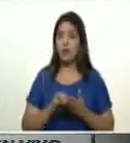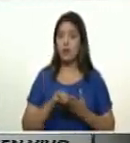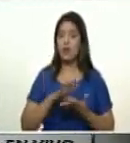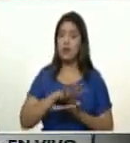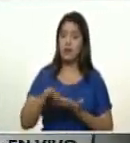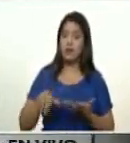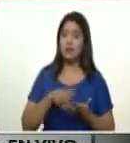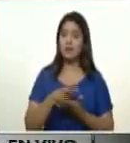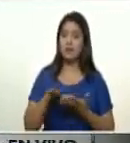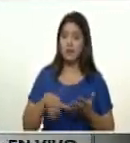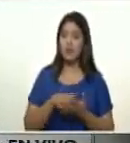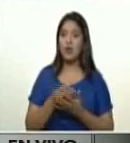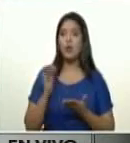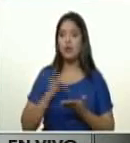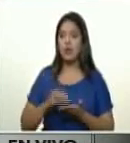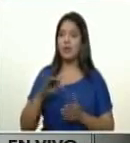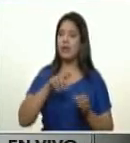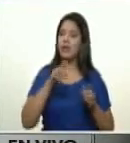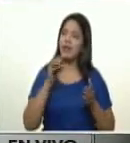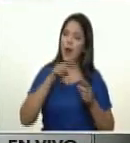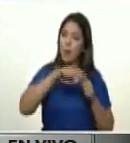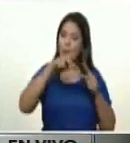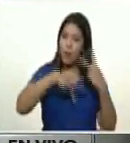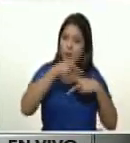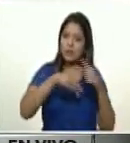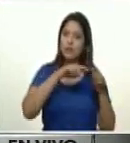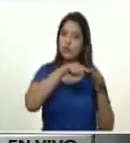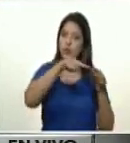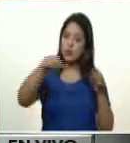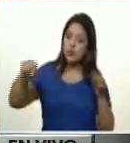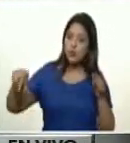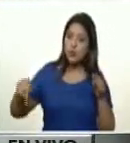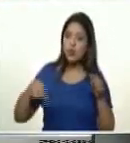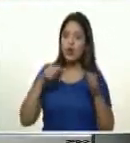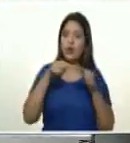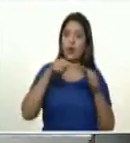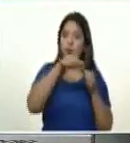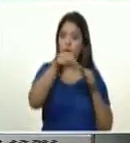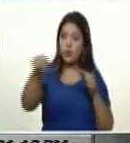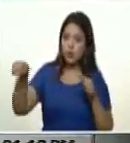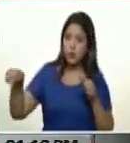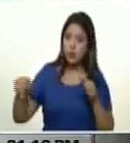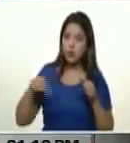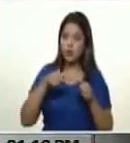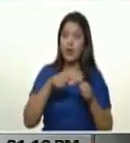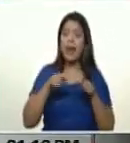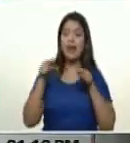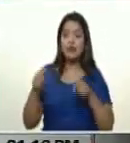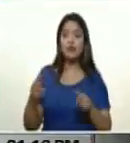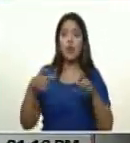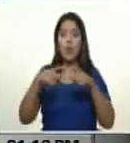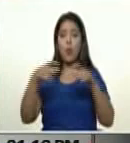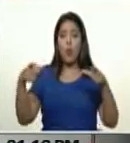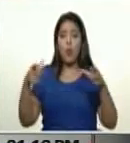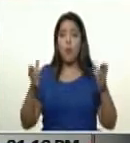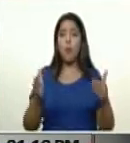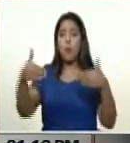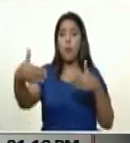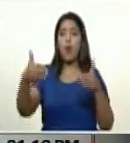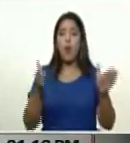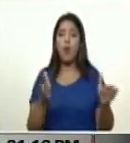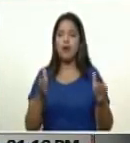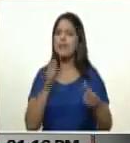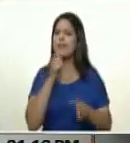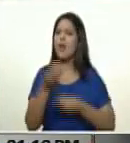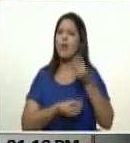y vuelve a pasar para acá. Exactamente. Bueno, y el bloque cocido también vuelve a pasar. Estos son bloques hechos con